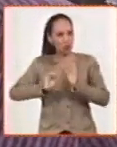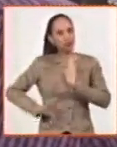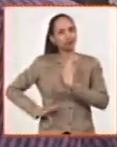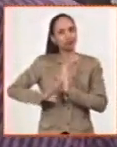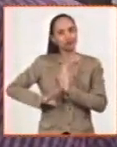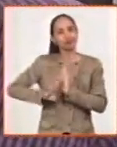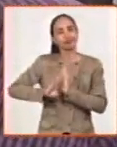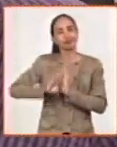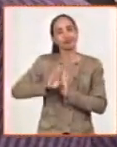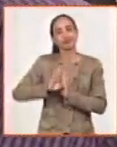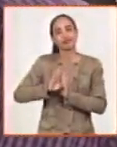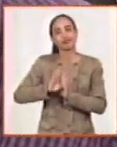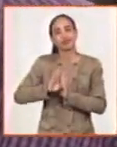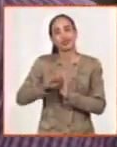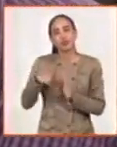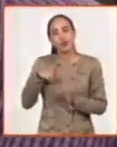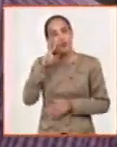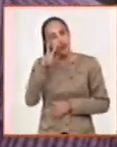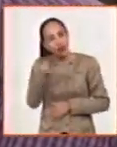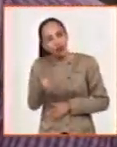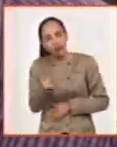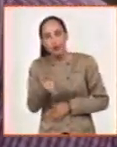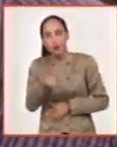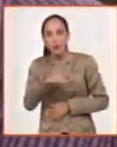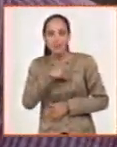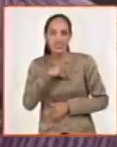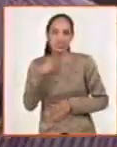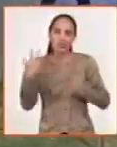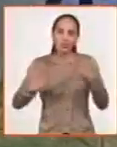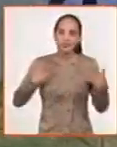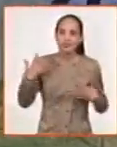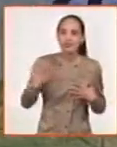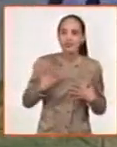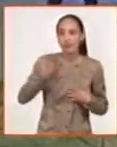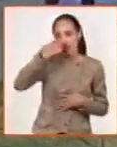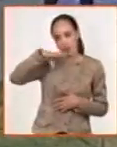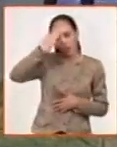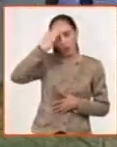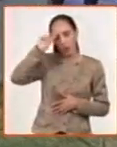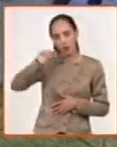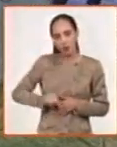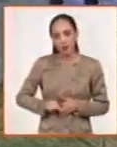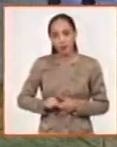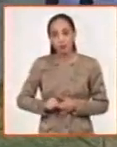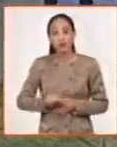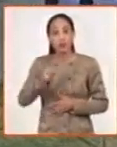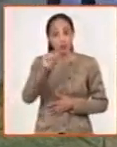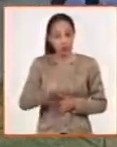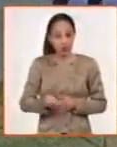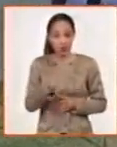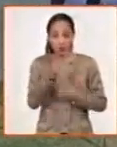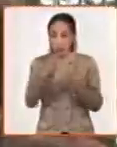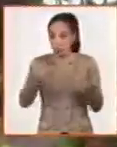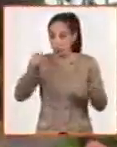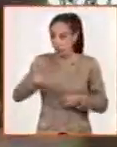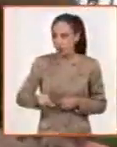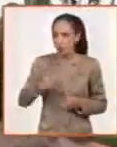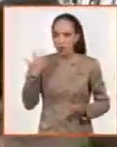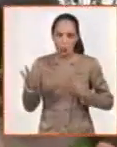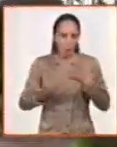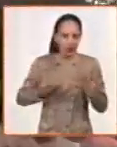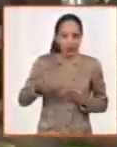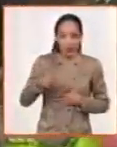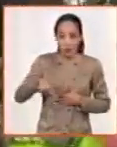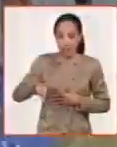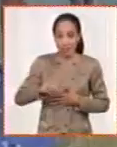y cuando veo estas cosas me siento orgulloso de ser cubano. Consagrados creadores compartieron con artistas pinareños y de arte